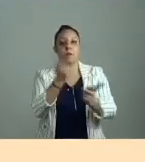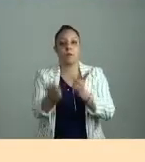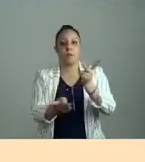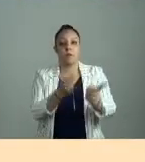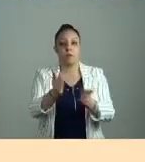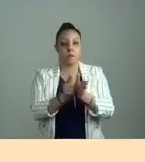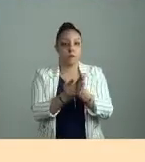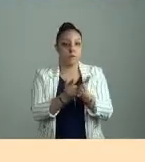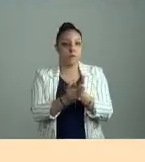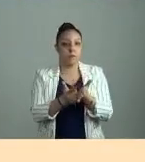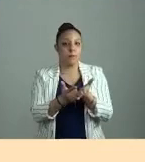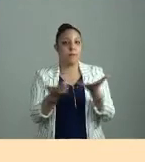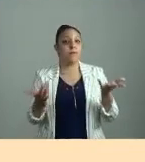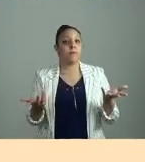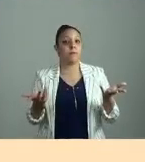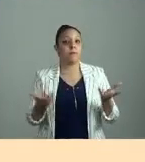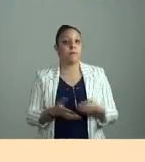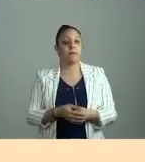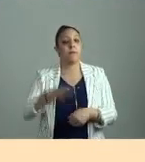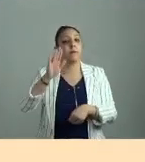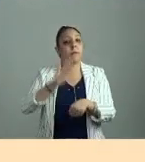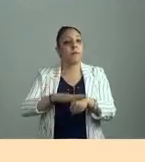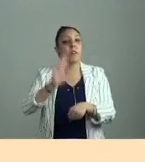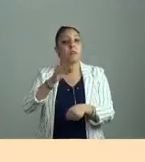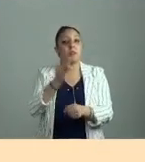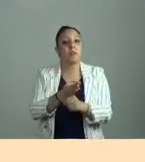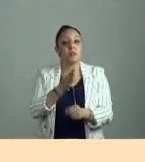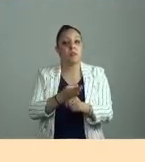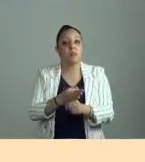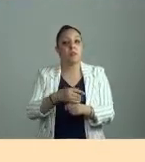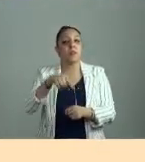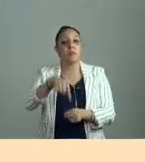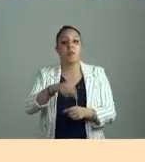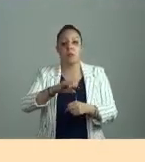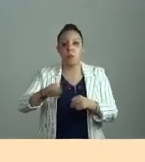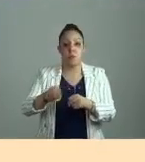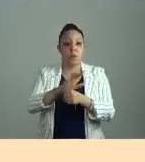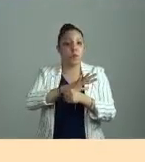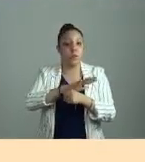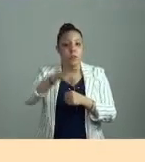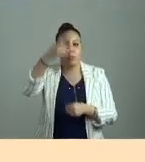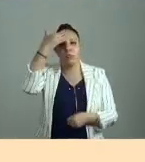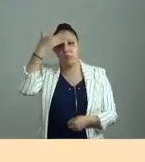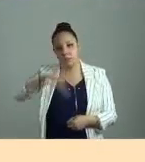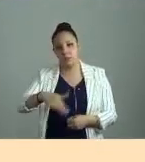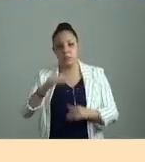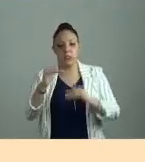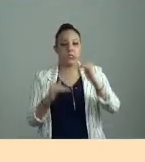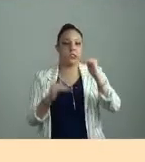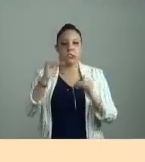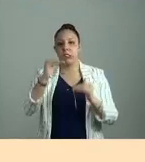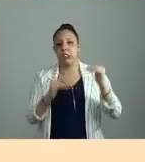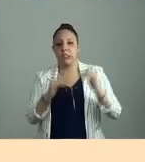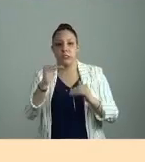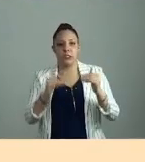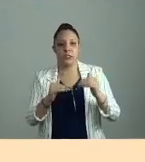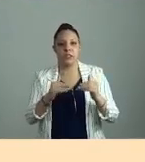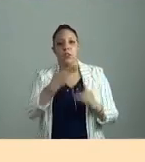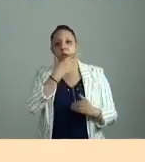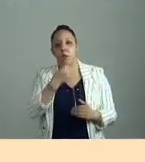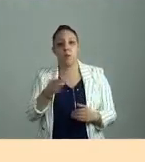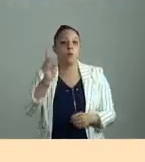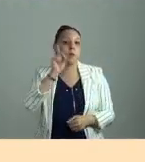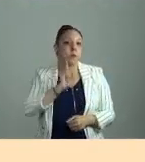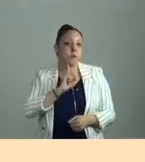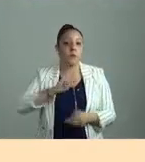estos meses de pandemia en los que las desigualdades de clase de rap de raza de género como decías también lo